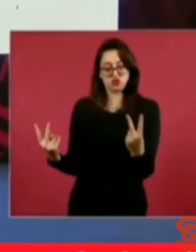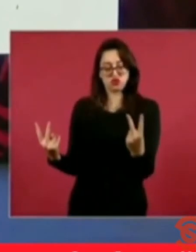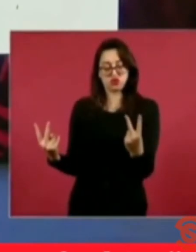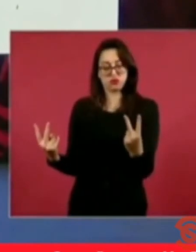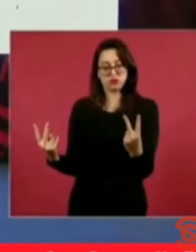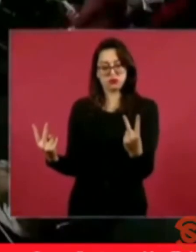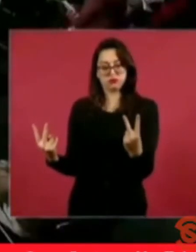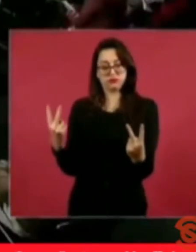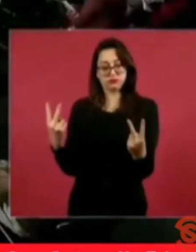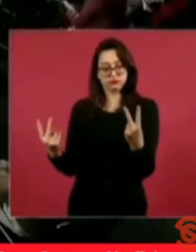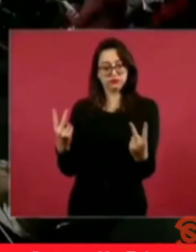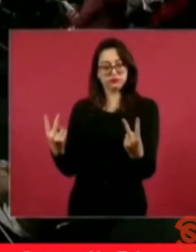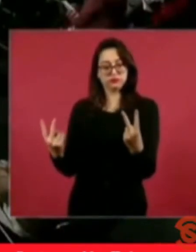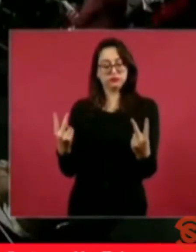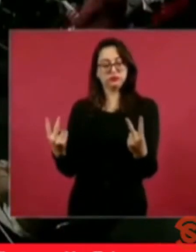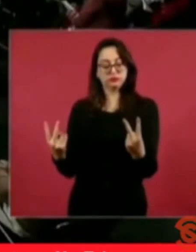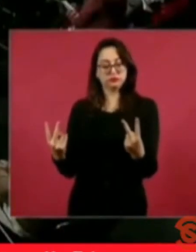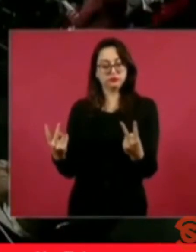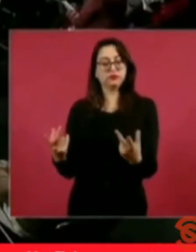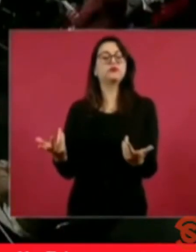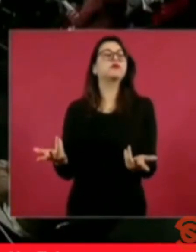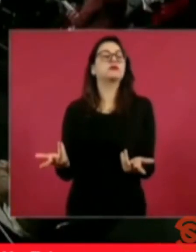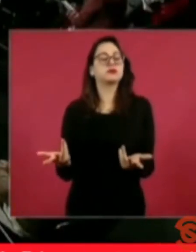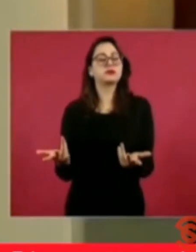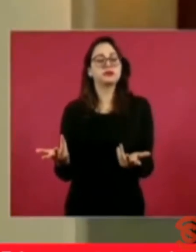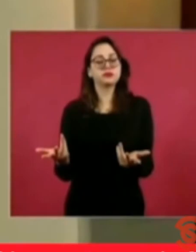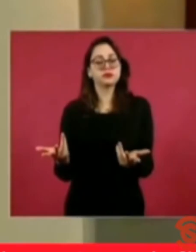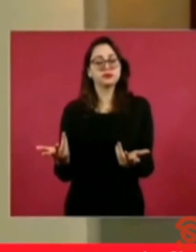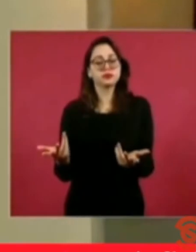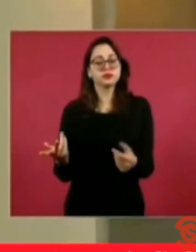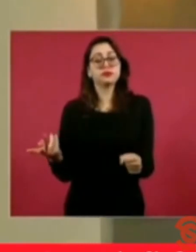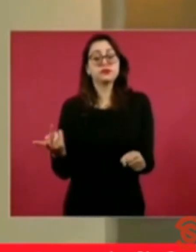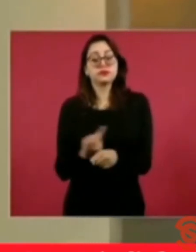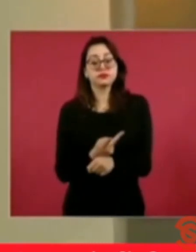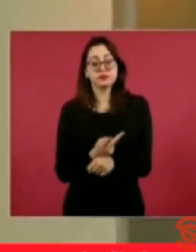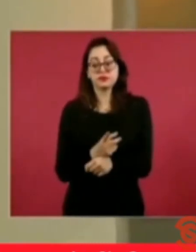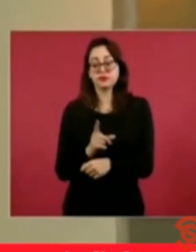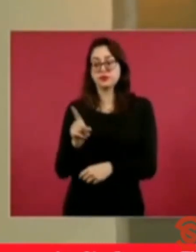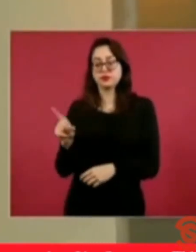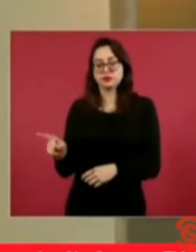que ampara a las empresas. El ministro